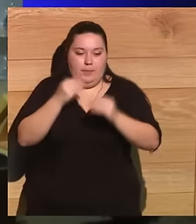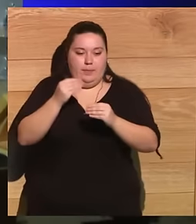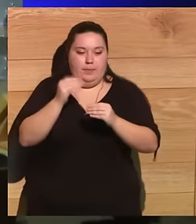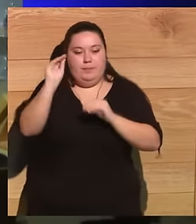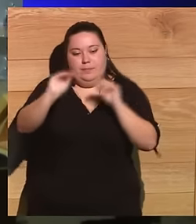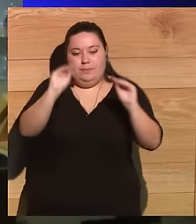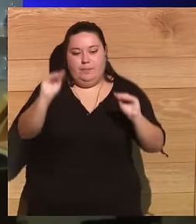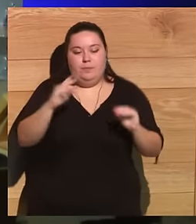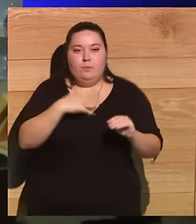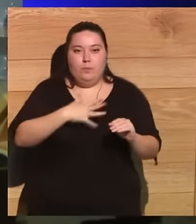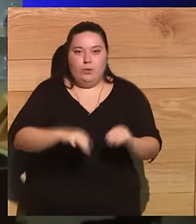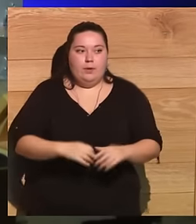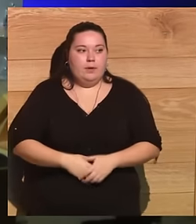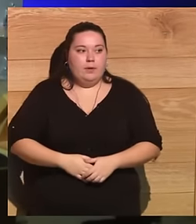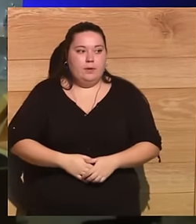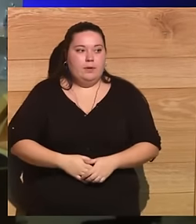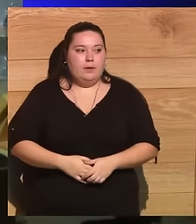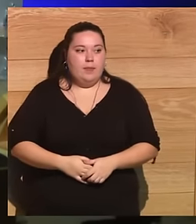para preguntas.